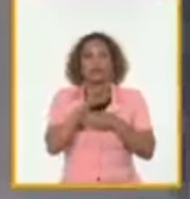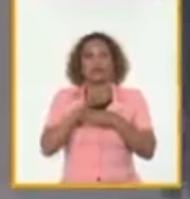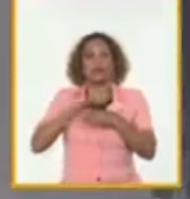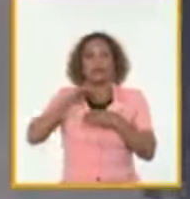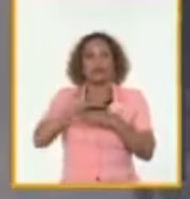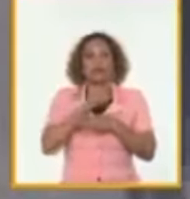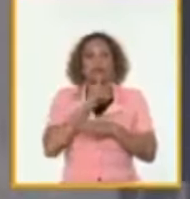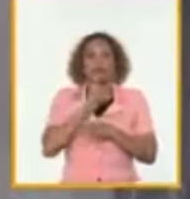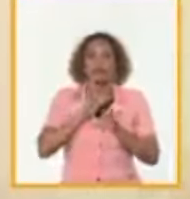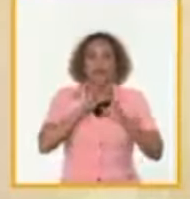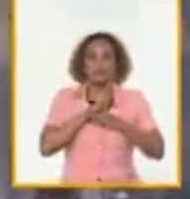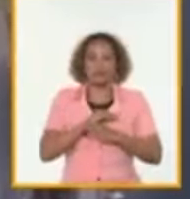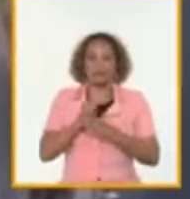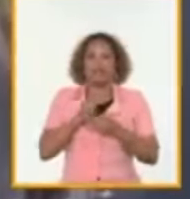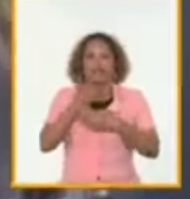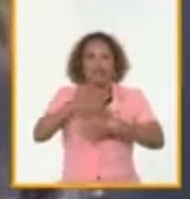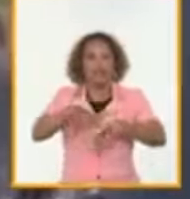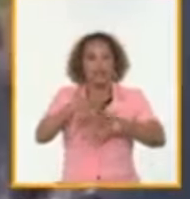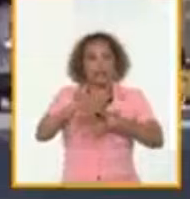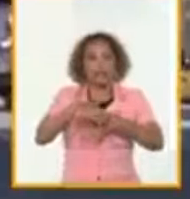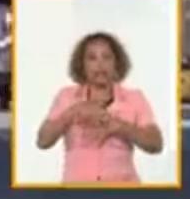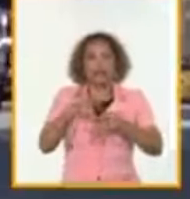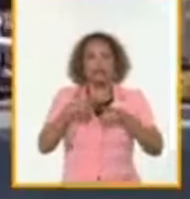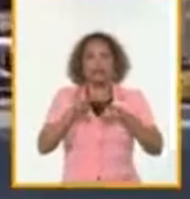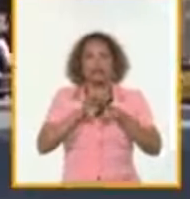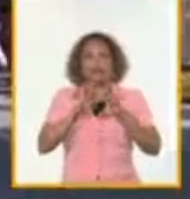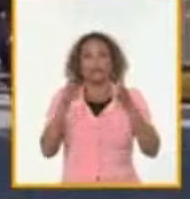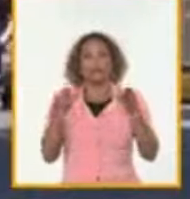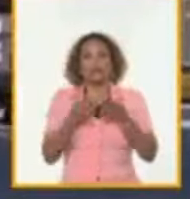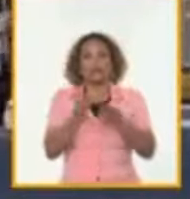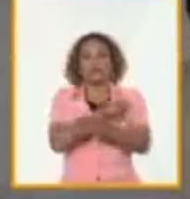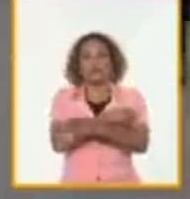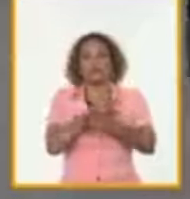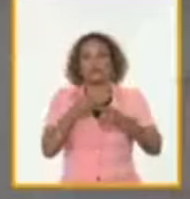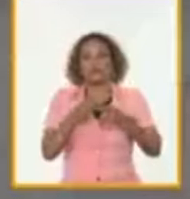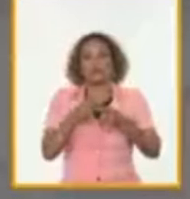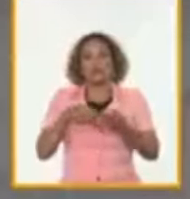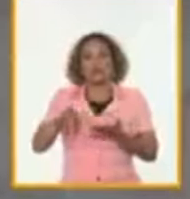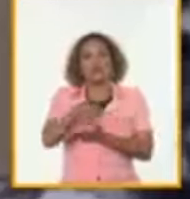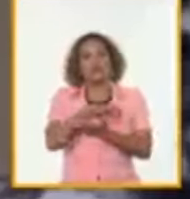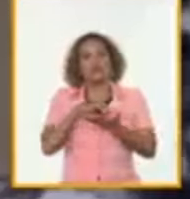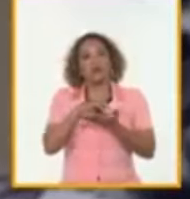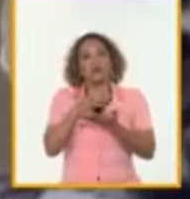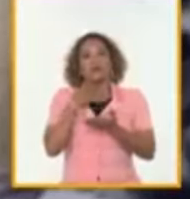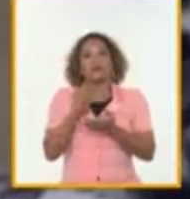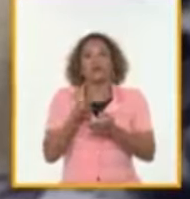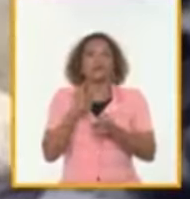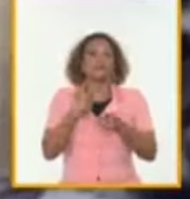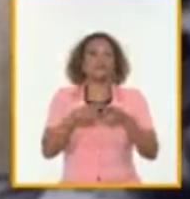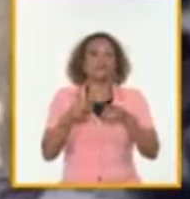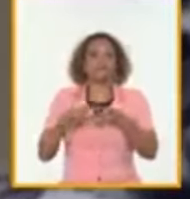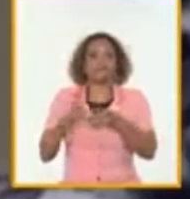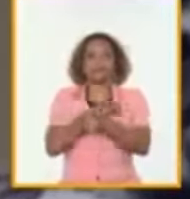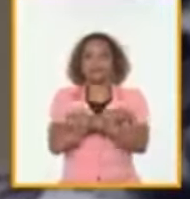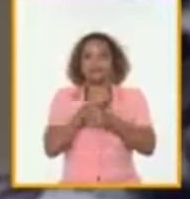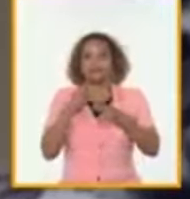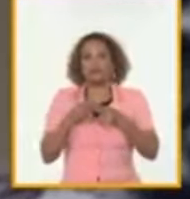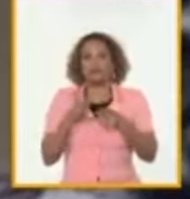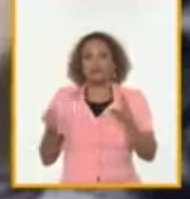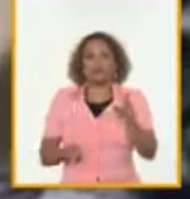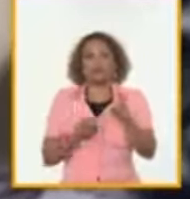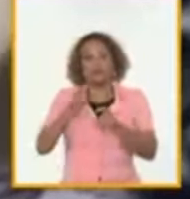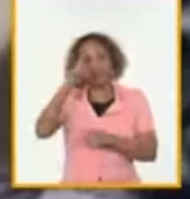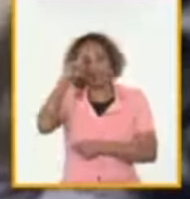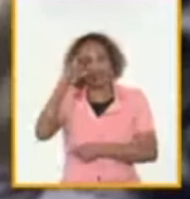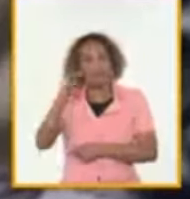su que Vidal de calles adoquinadas atesoran el paso de la historia lugar de trascendentales acontecimientos históricos la batalla de Santa Clara